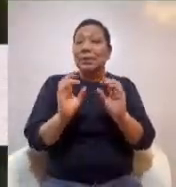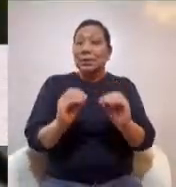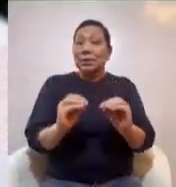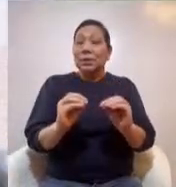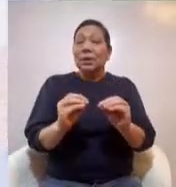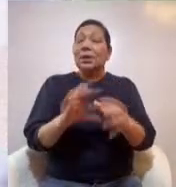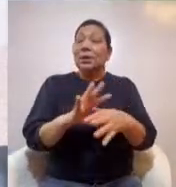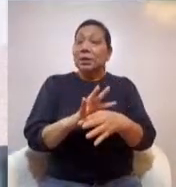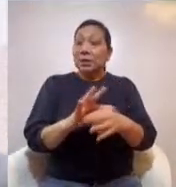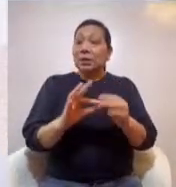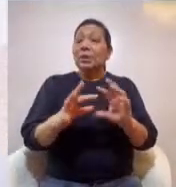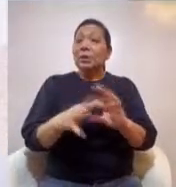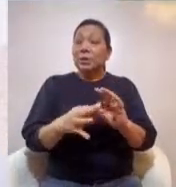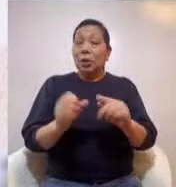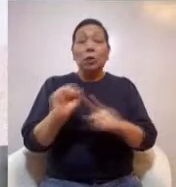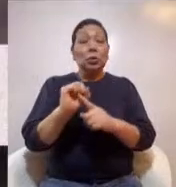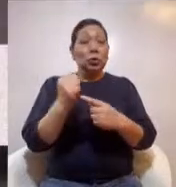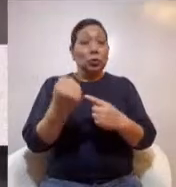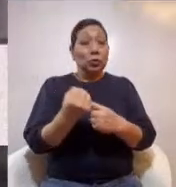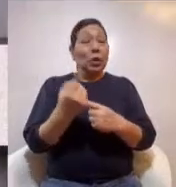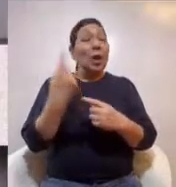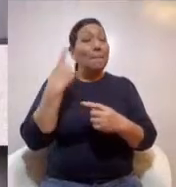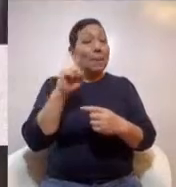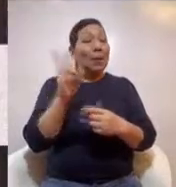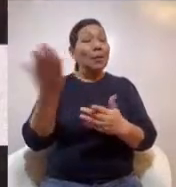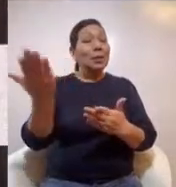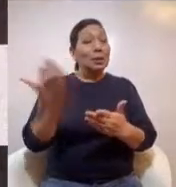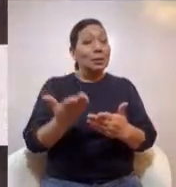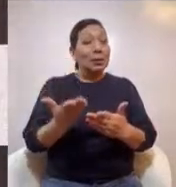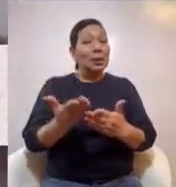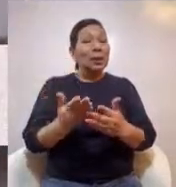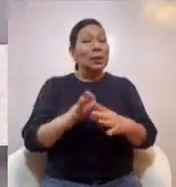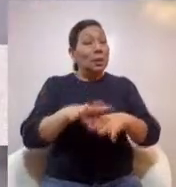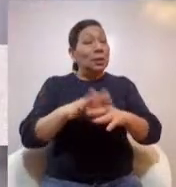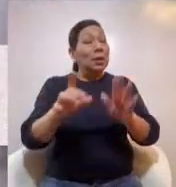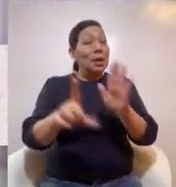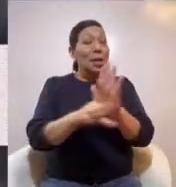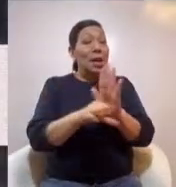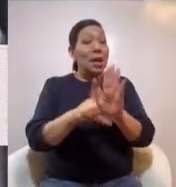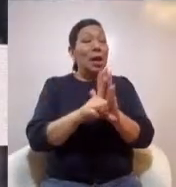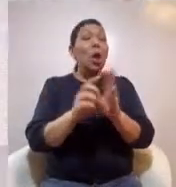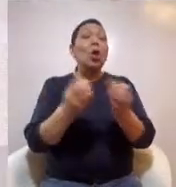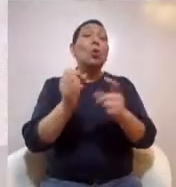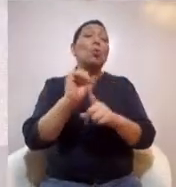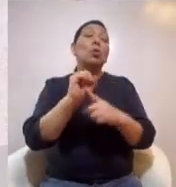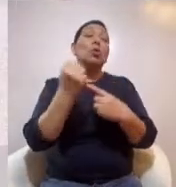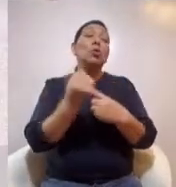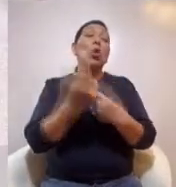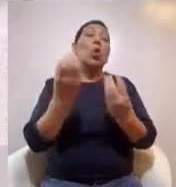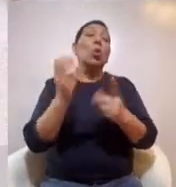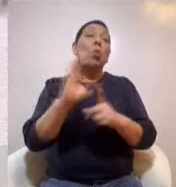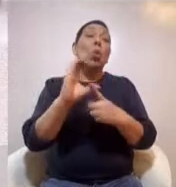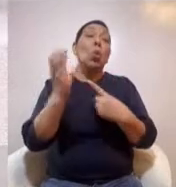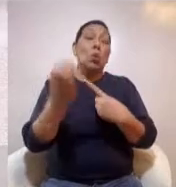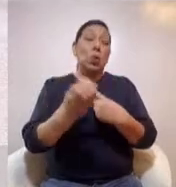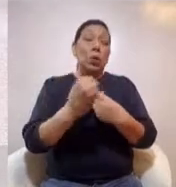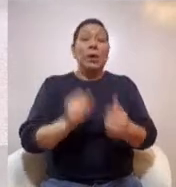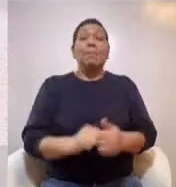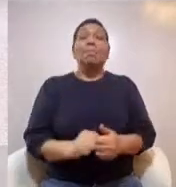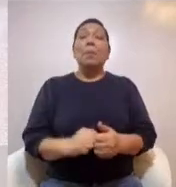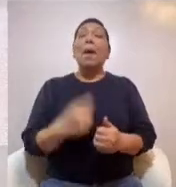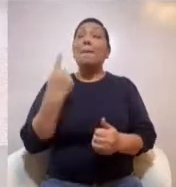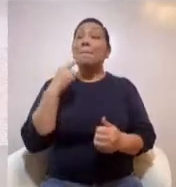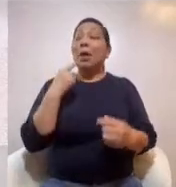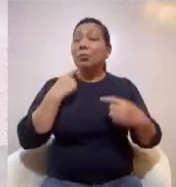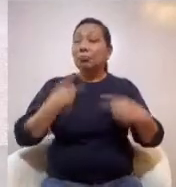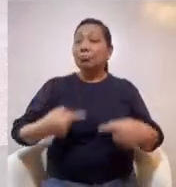de circunstancias histórico-sociales que fueron legitimadas tanto desde el plano legal como social y cultural. En